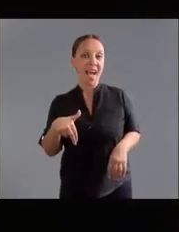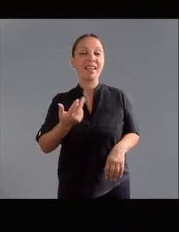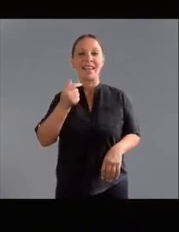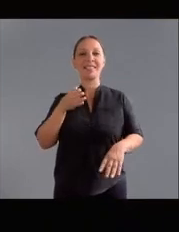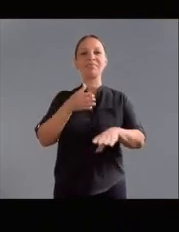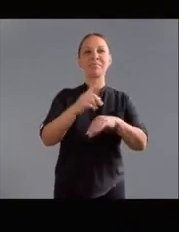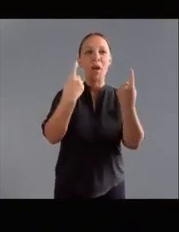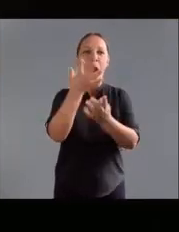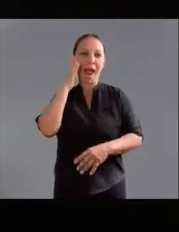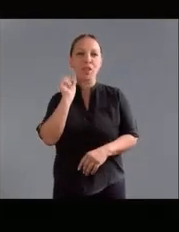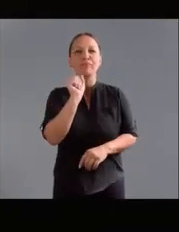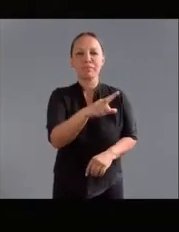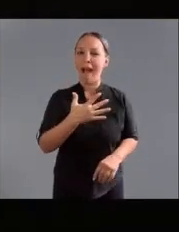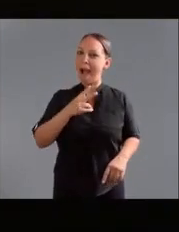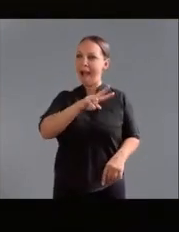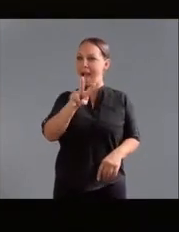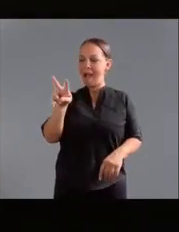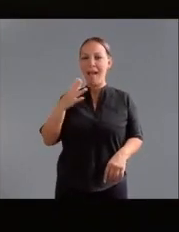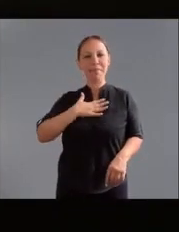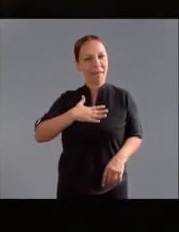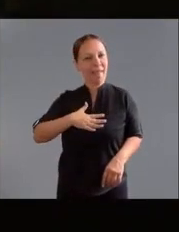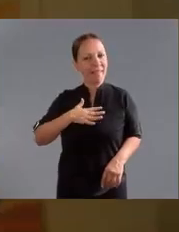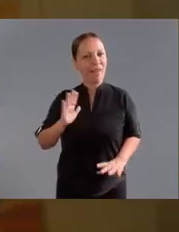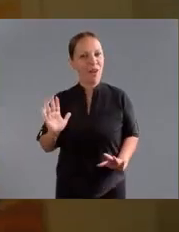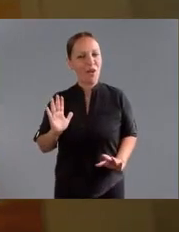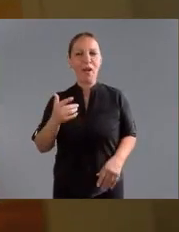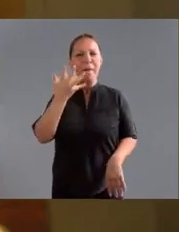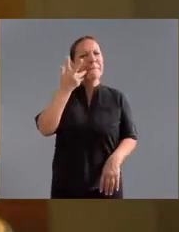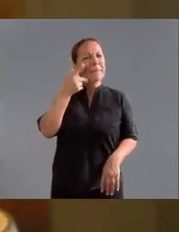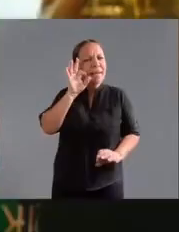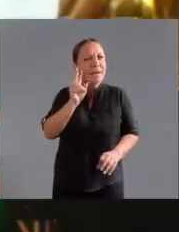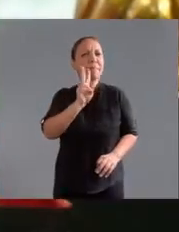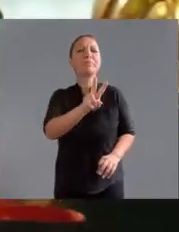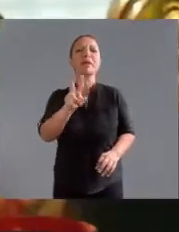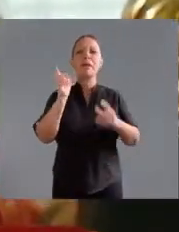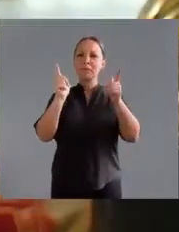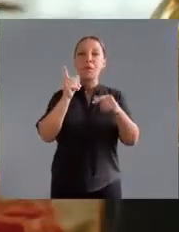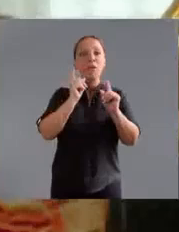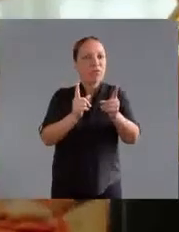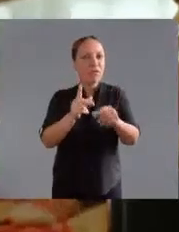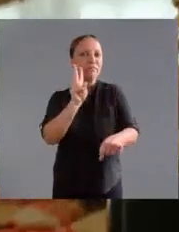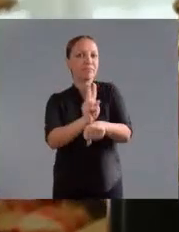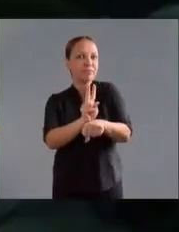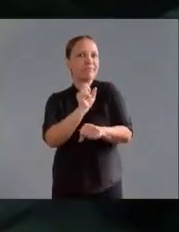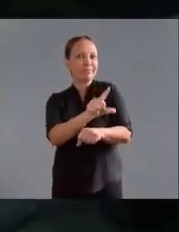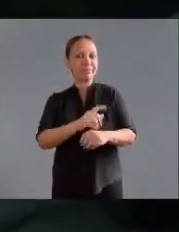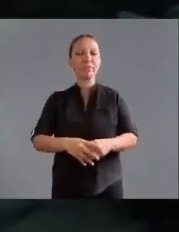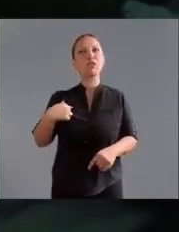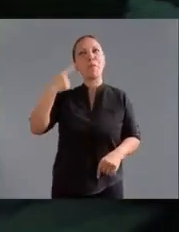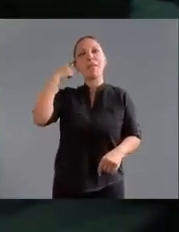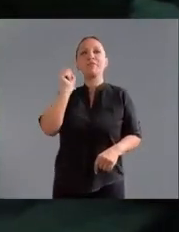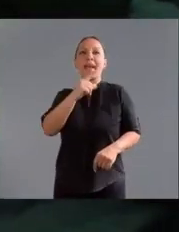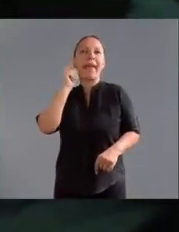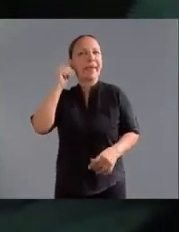Fran, recién entré a tu cuarto y la verdad me alegró tanto lo que vi. Me encanta saber que te divertís, pero sin dejar de cuidar lo que tenés. Una